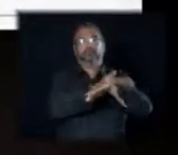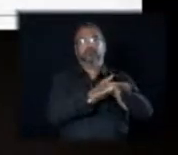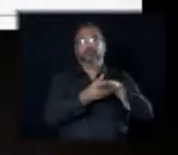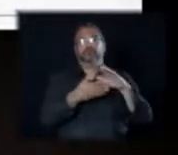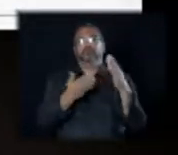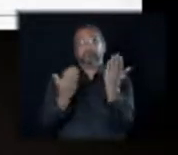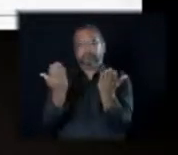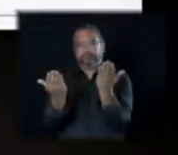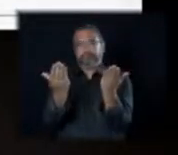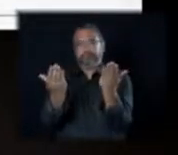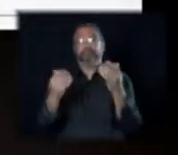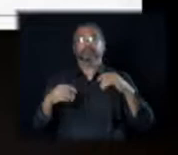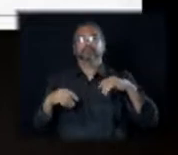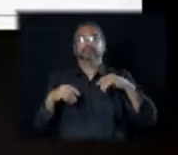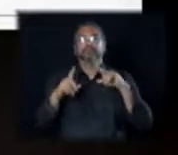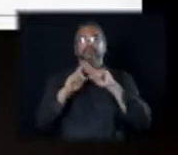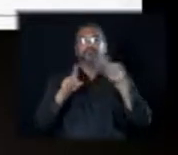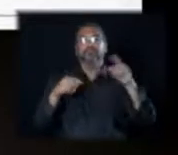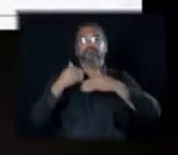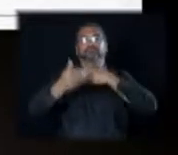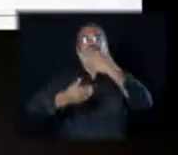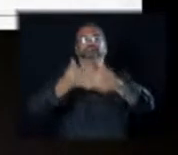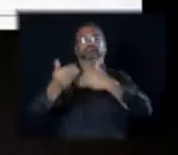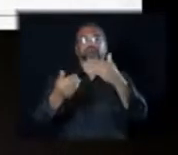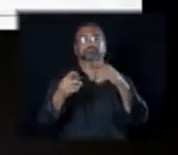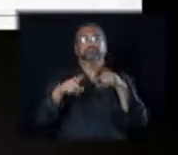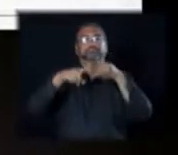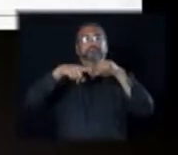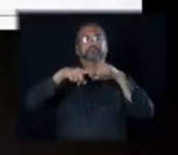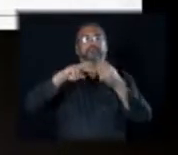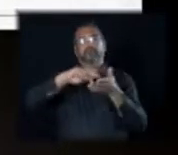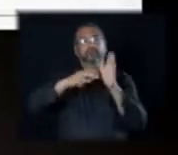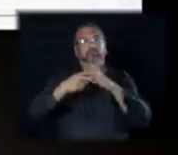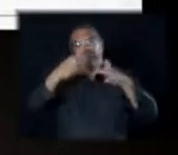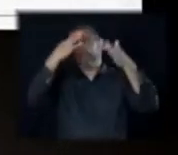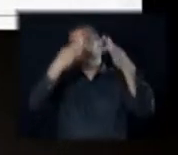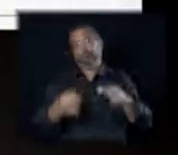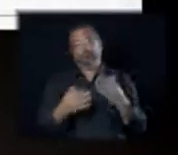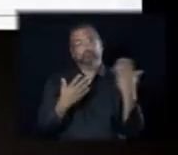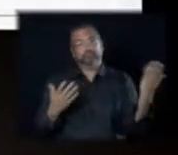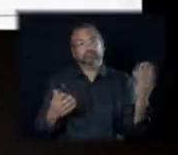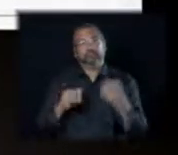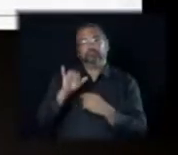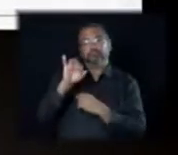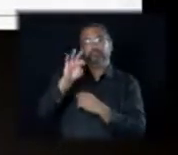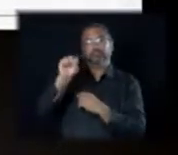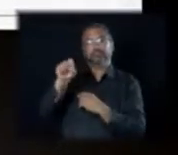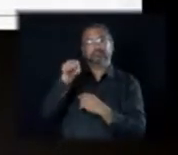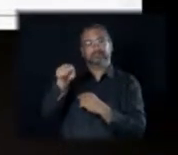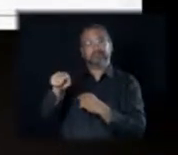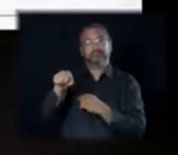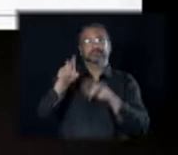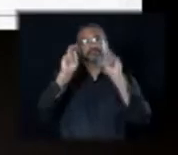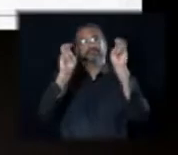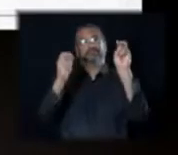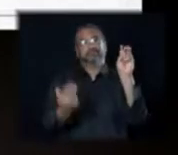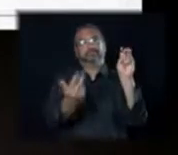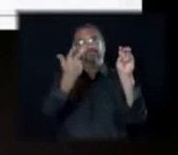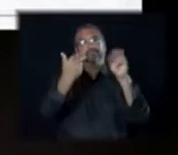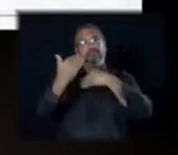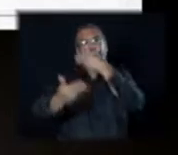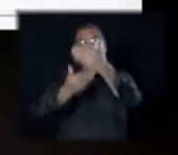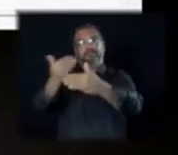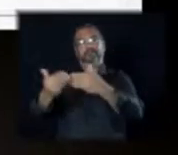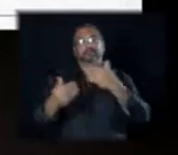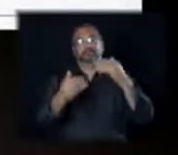y la pospetición para la cuenta segregada, que después de una estipulación que entra en el ERS, en el título